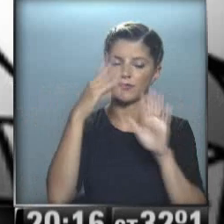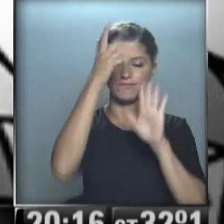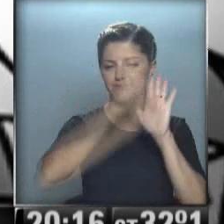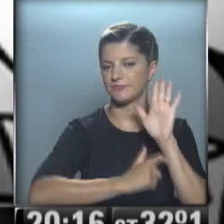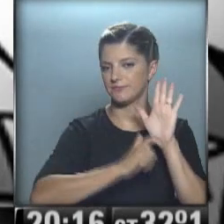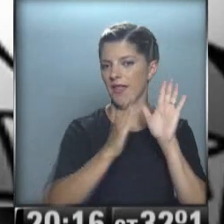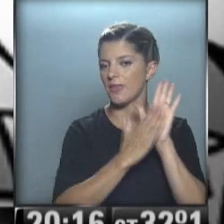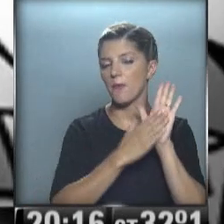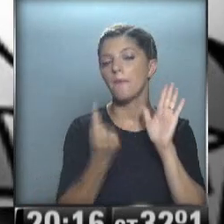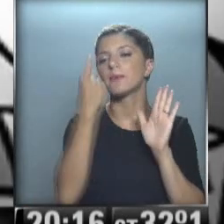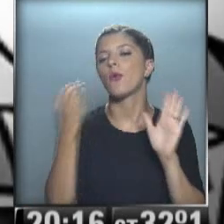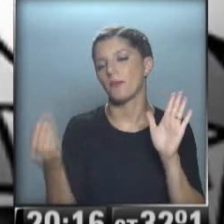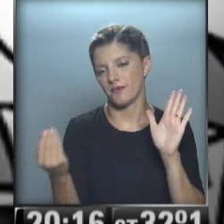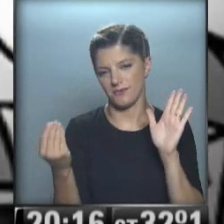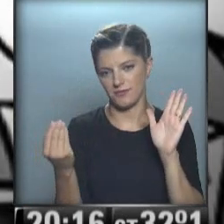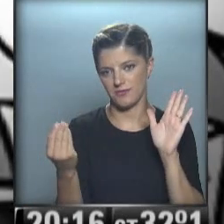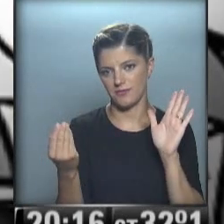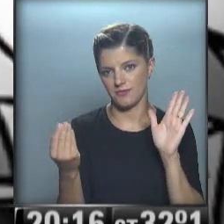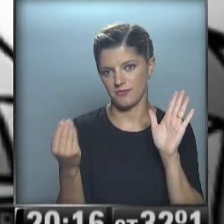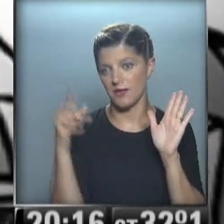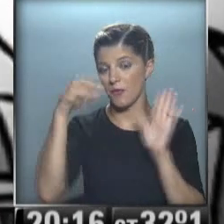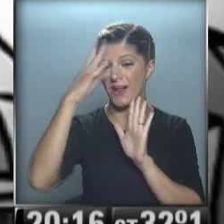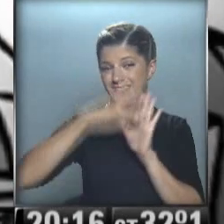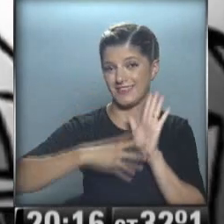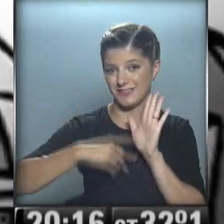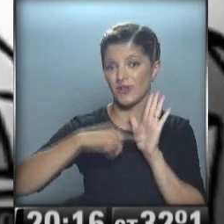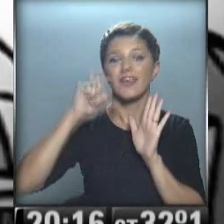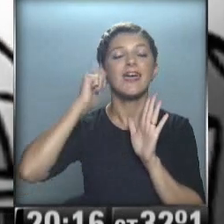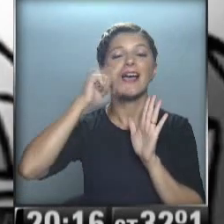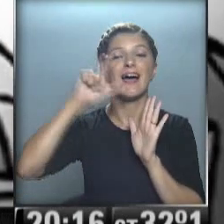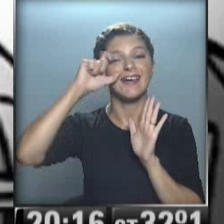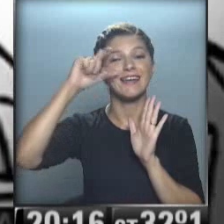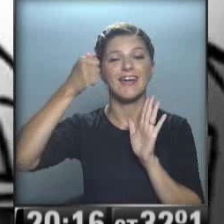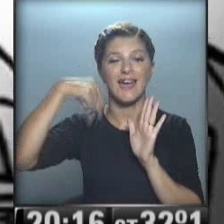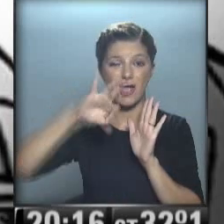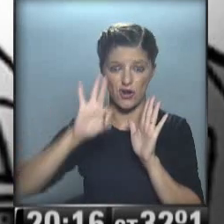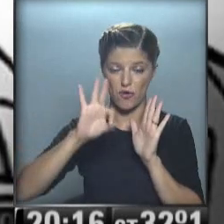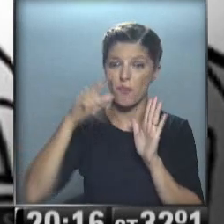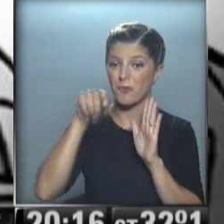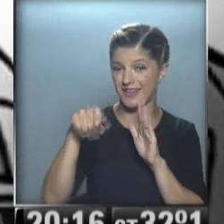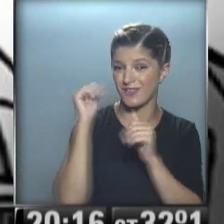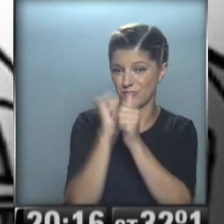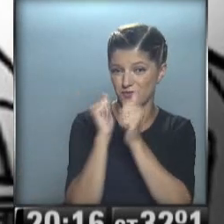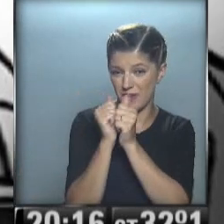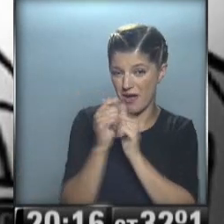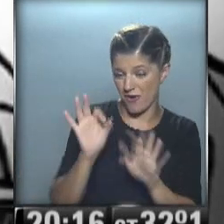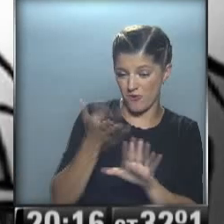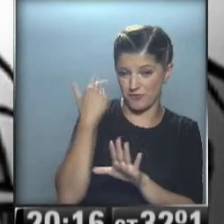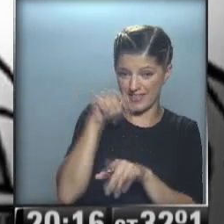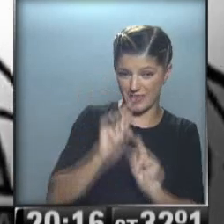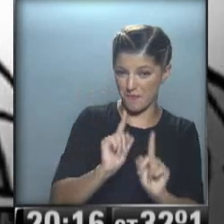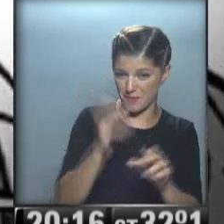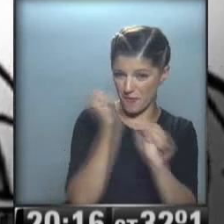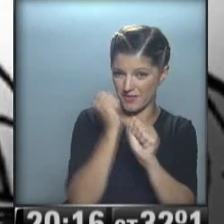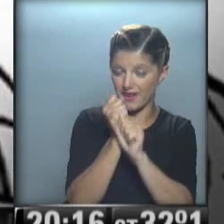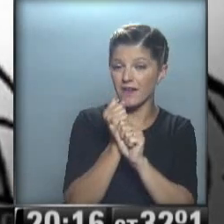un detalle primero porque por el texto de Galeano porque helman desarrolló parte de su obra en los últimos tiempos en este diario y por